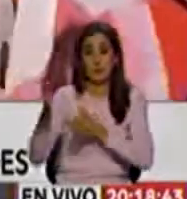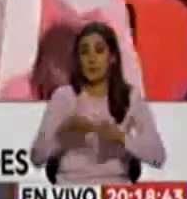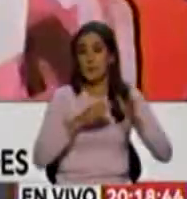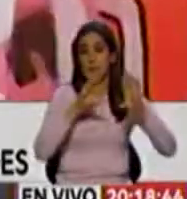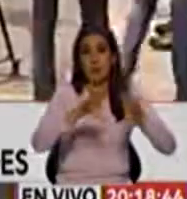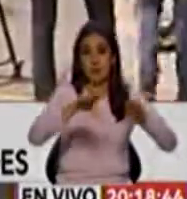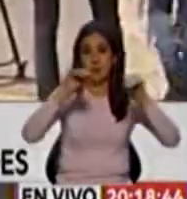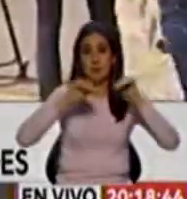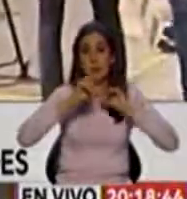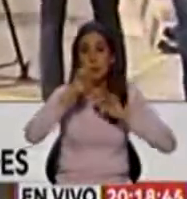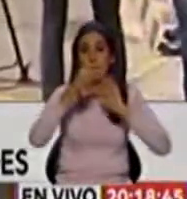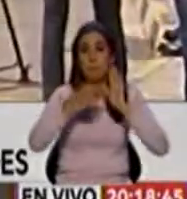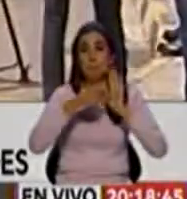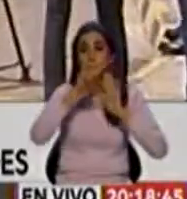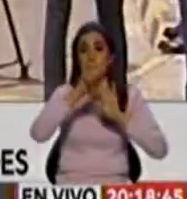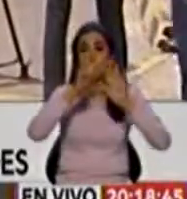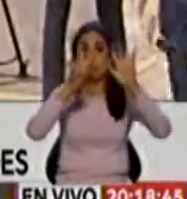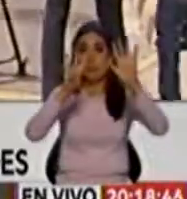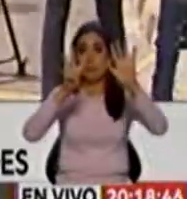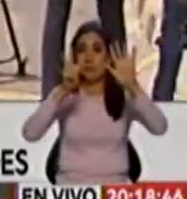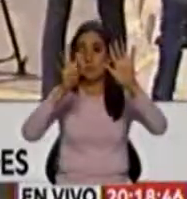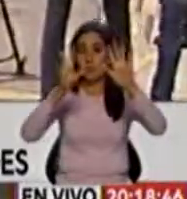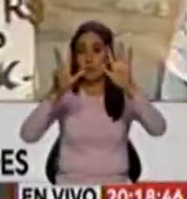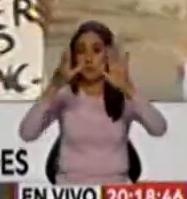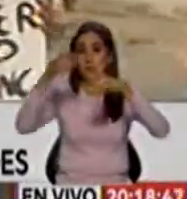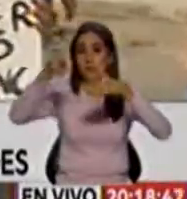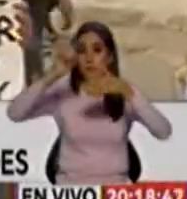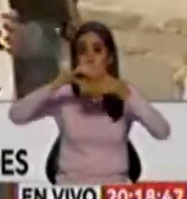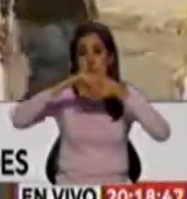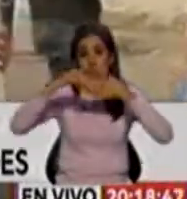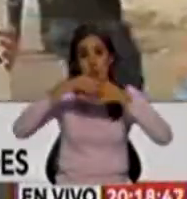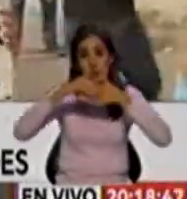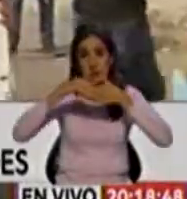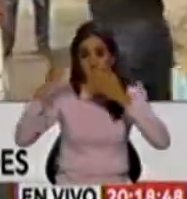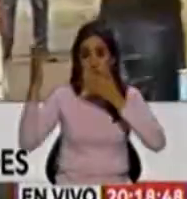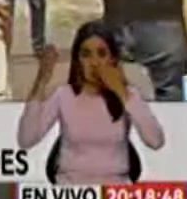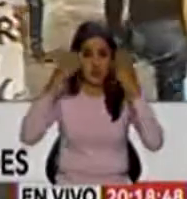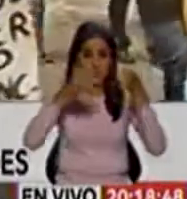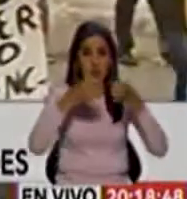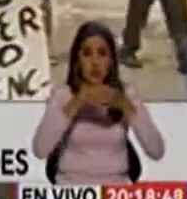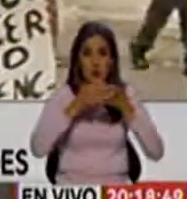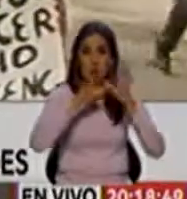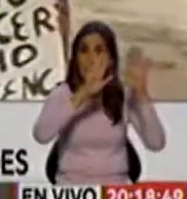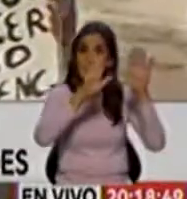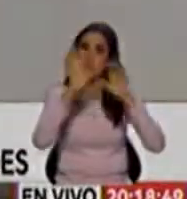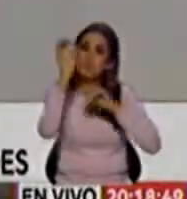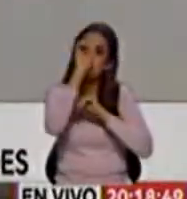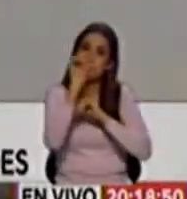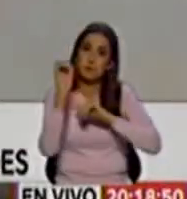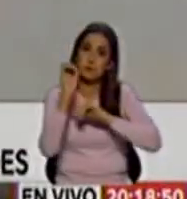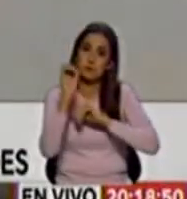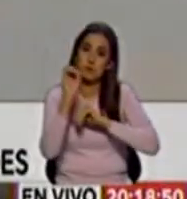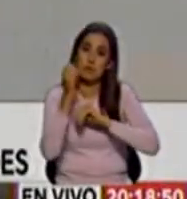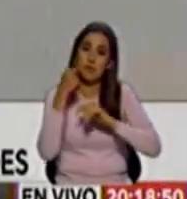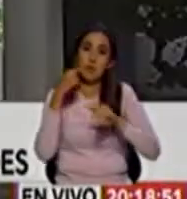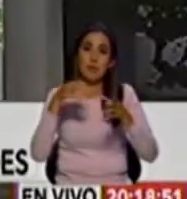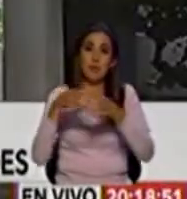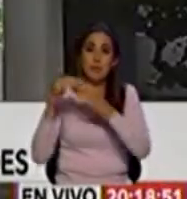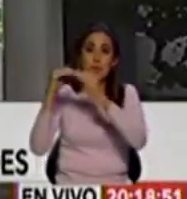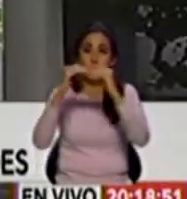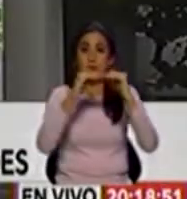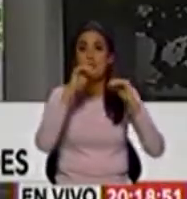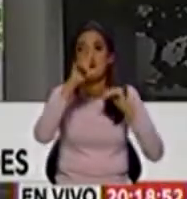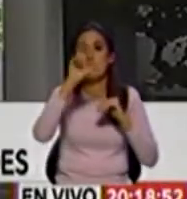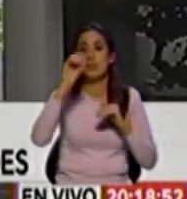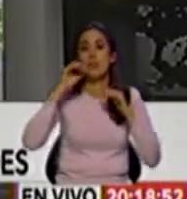de 1.298 millones de dólares a las universidades públicas del país, un 10% menos del monto establecido al 30 de septiembre